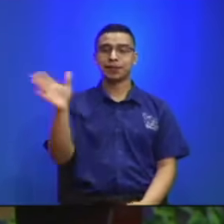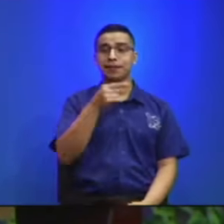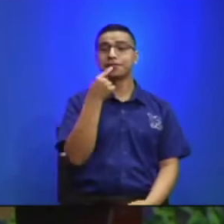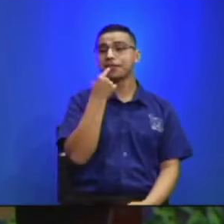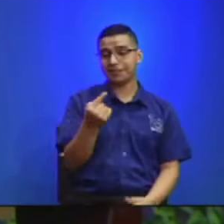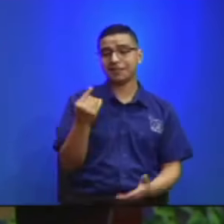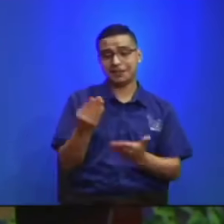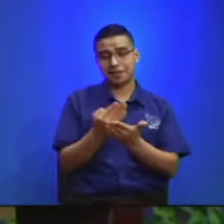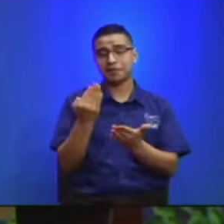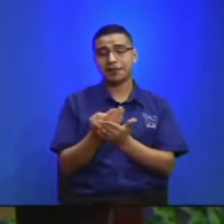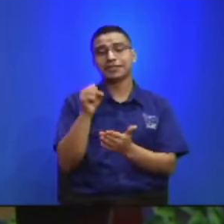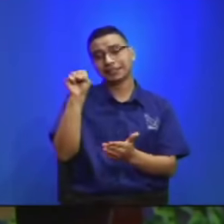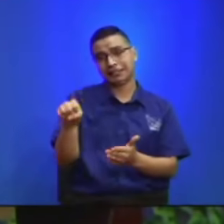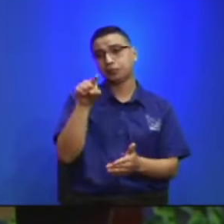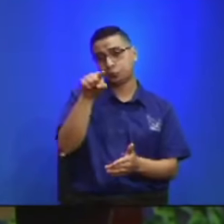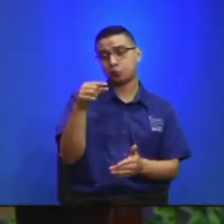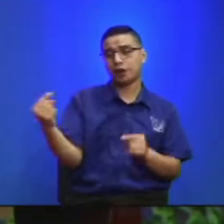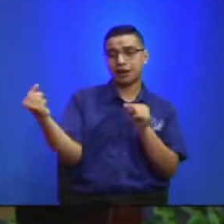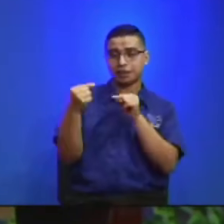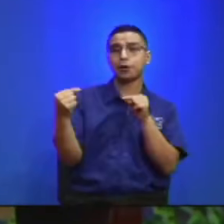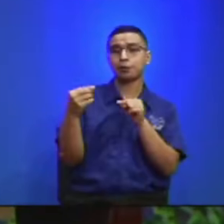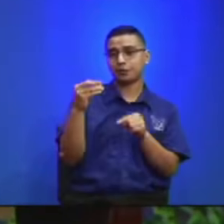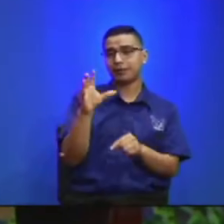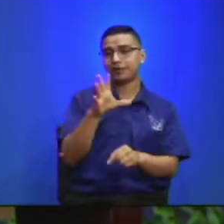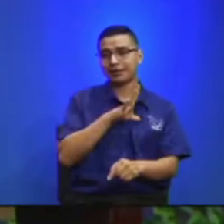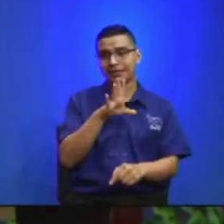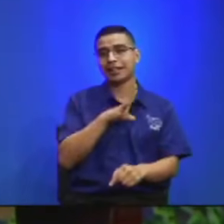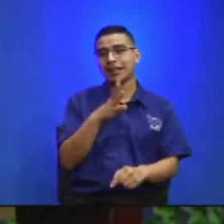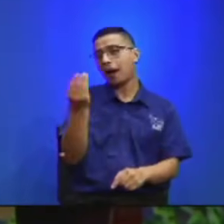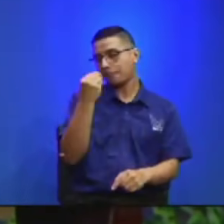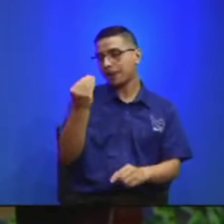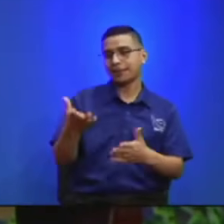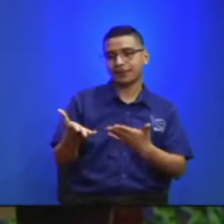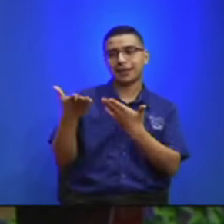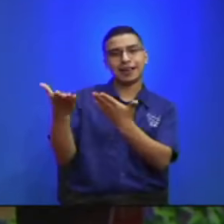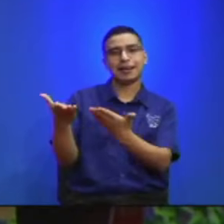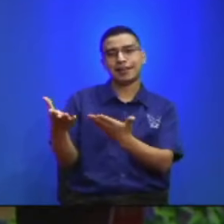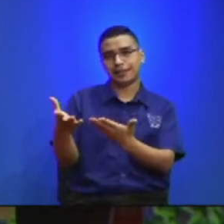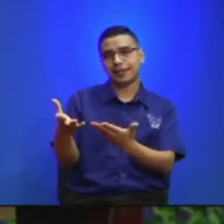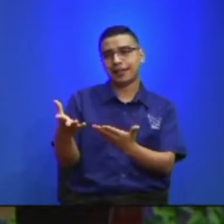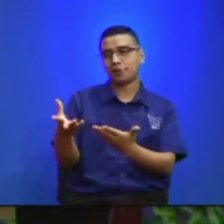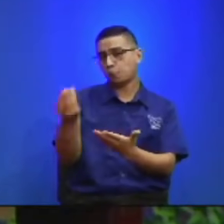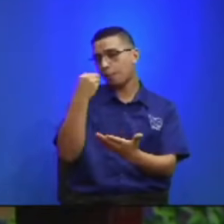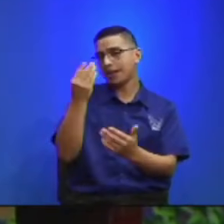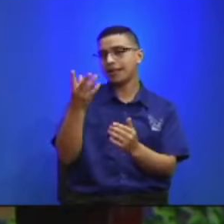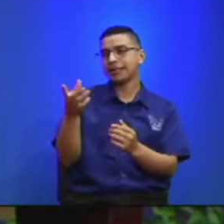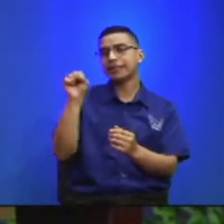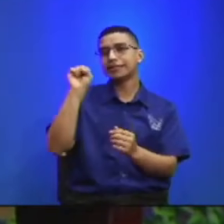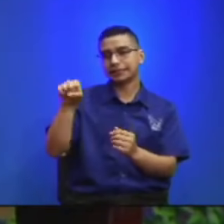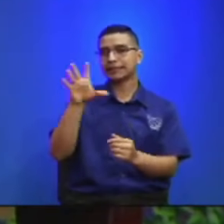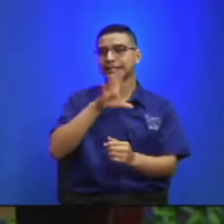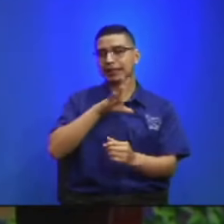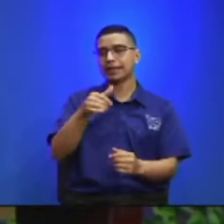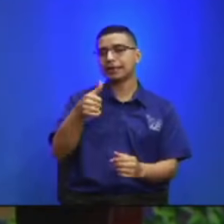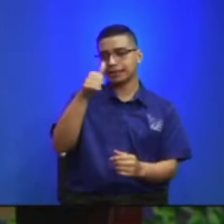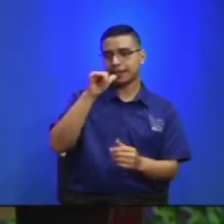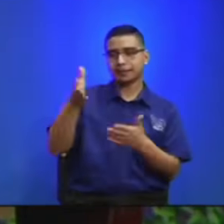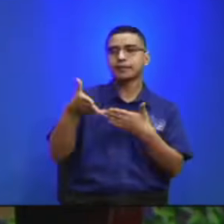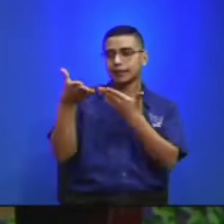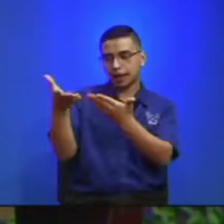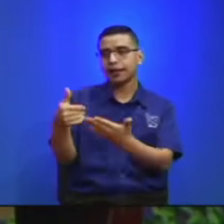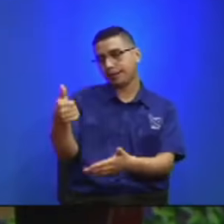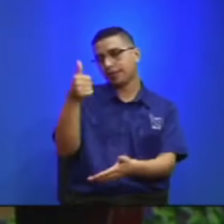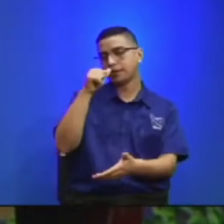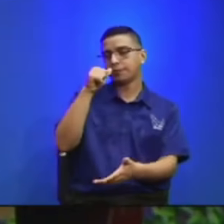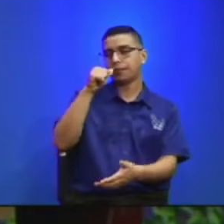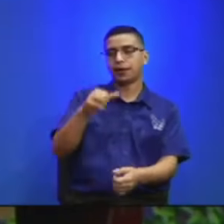tienes que darle de beber verdad pero no buscado ni la verdad sino que darling